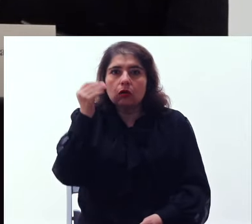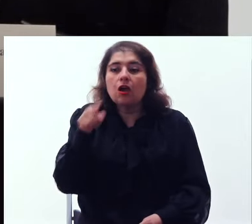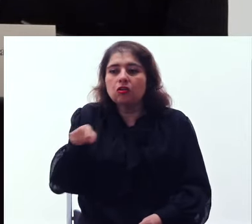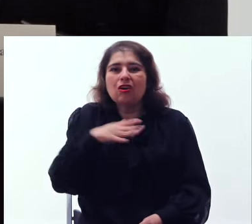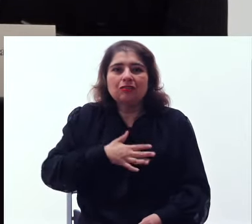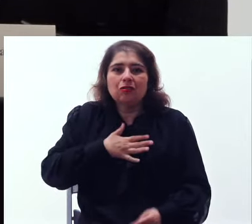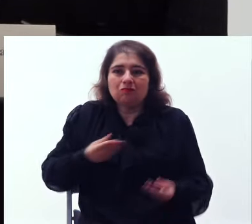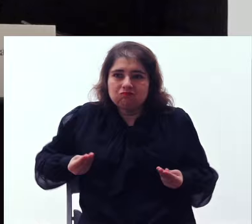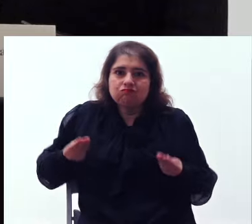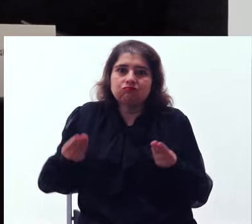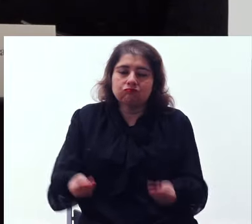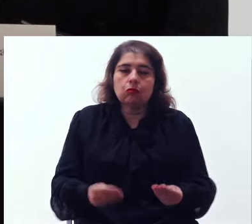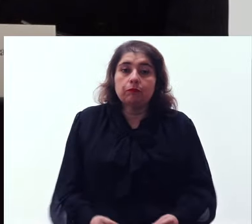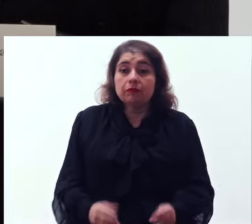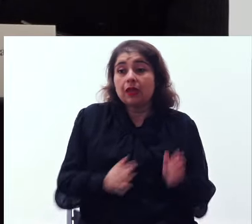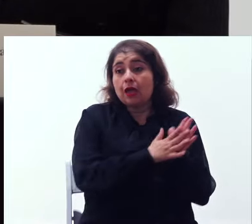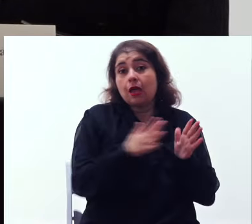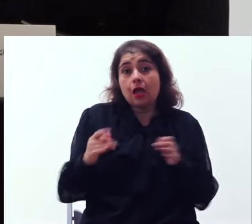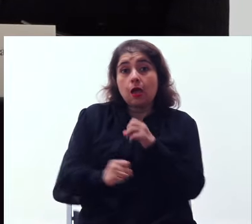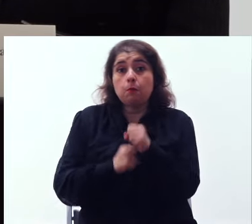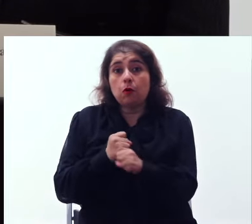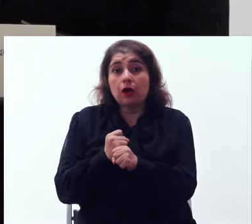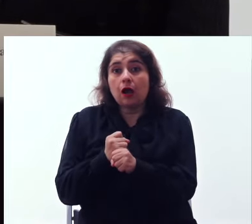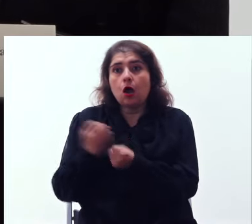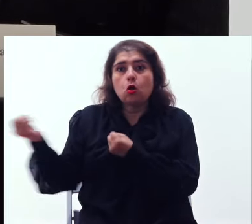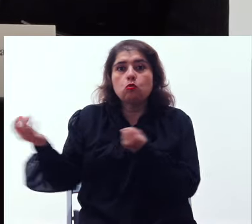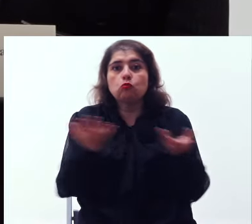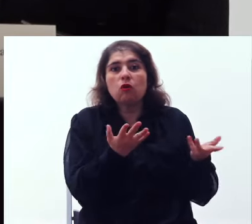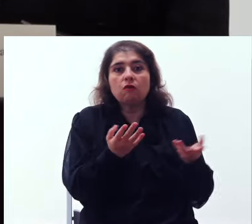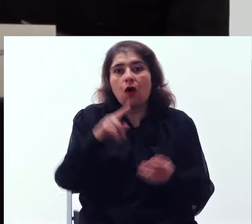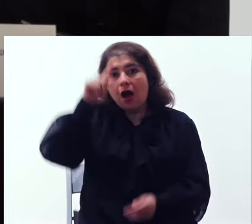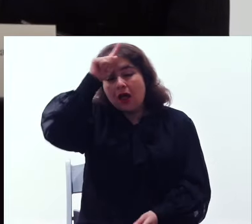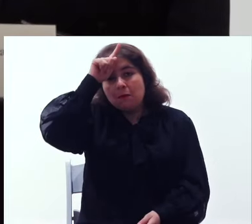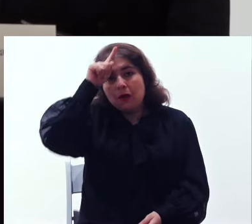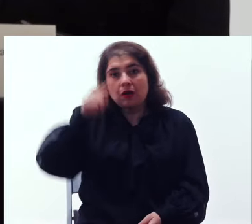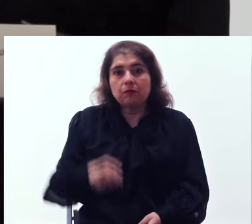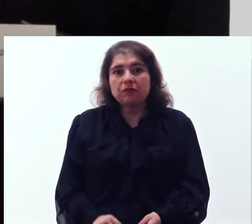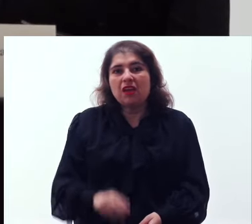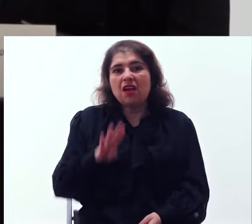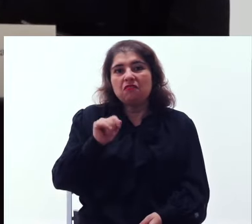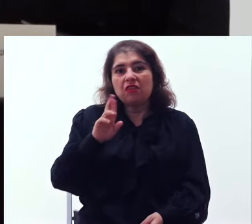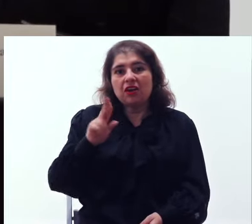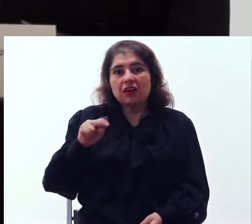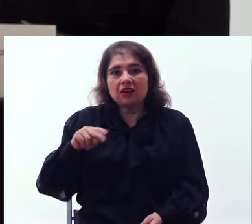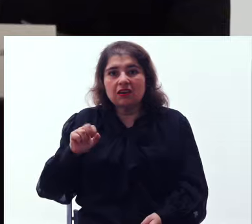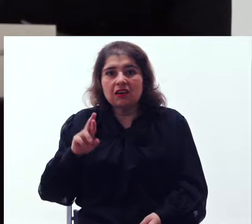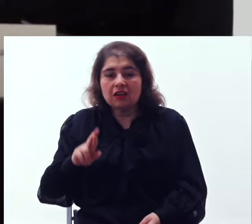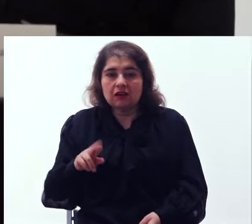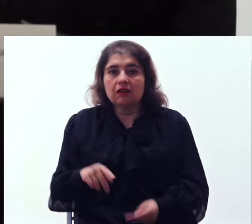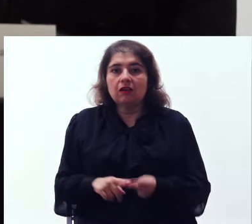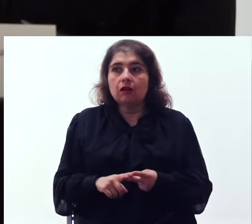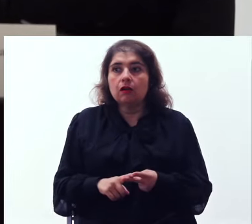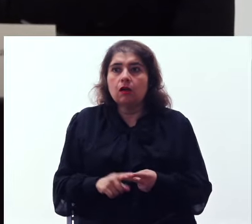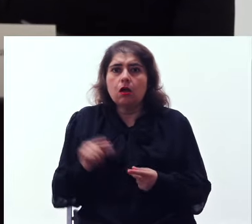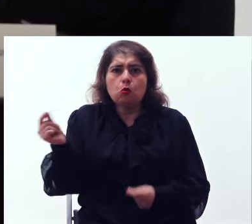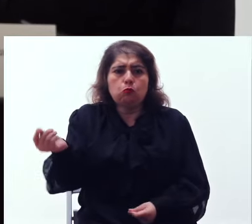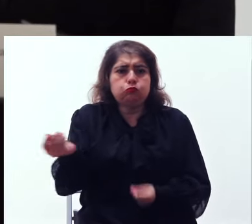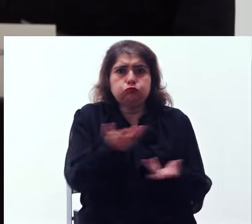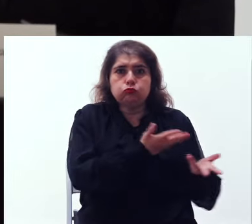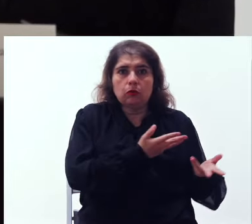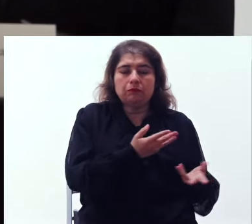desde ese frente traté de aportar. Por esa época comenzaba a llegar el nuevo cine alemán, Herzog, Werner.